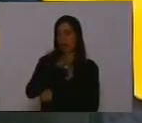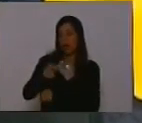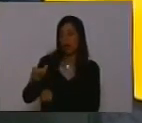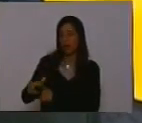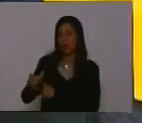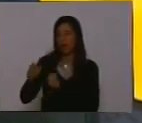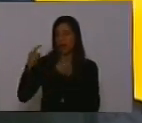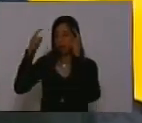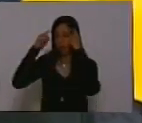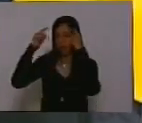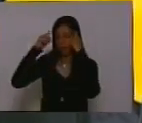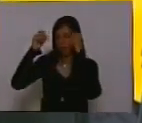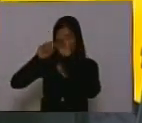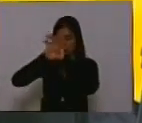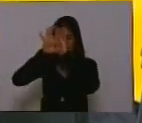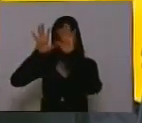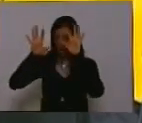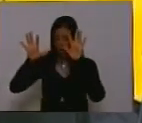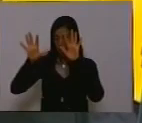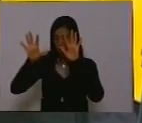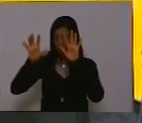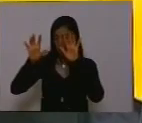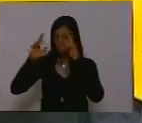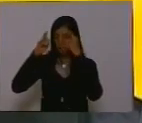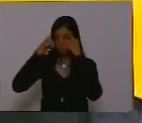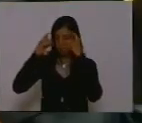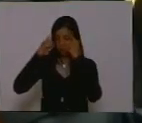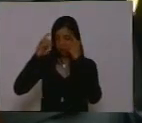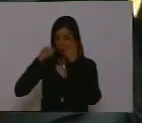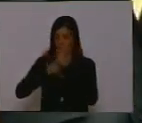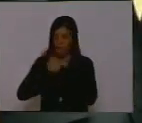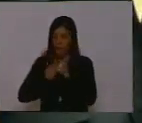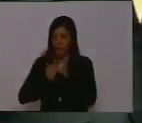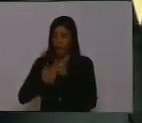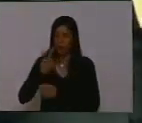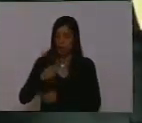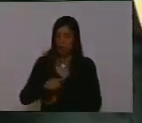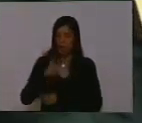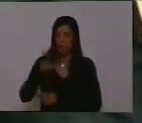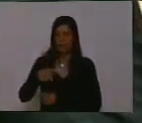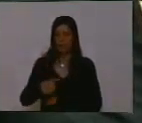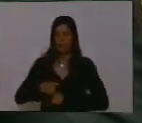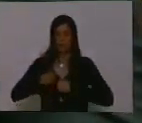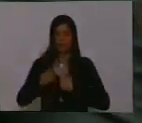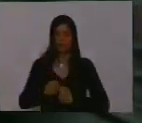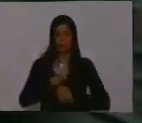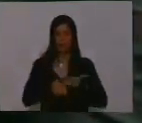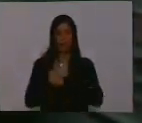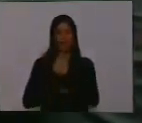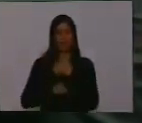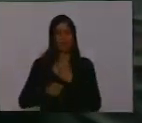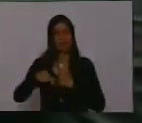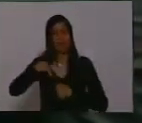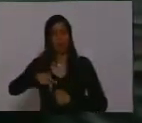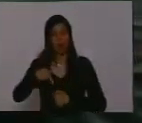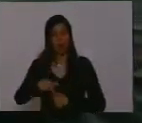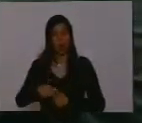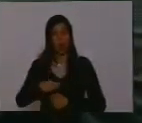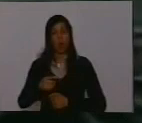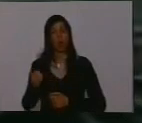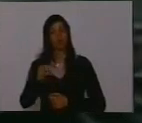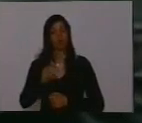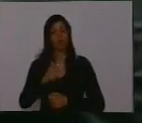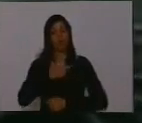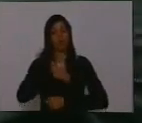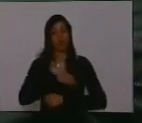claro, que está claro, que está lleno de amor y está muy firme, y que hoy, más que nunca, vamos